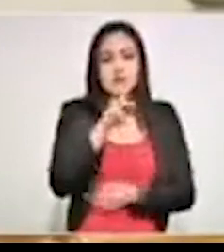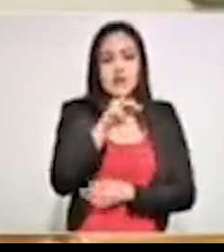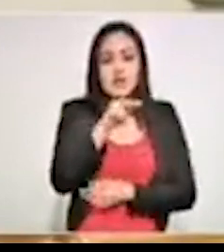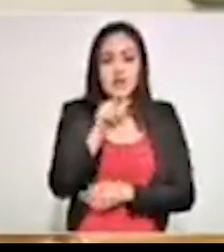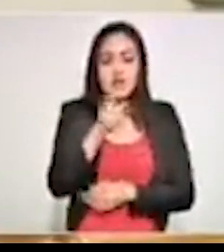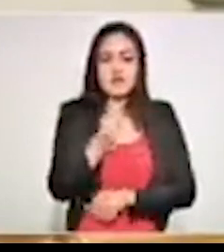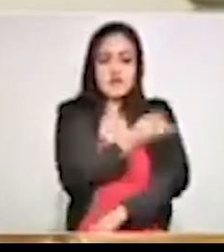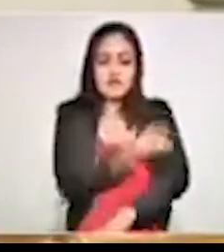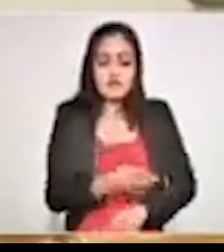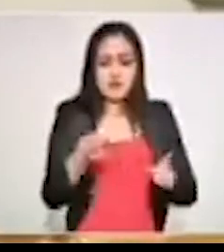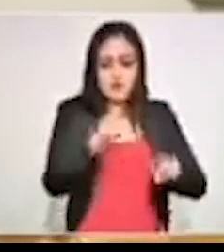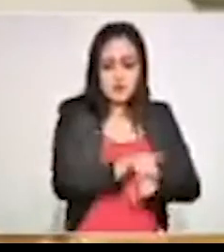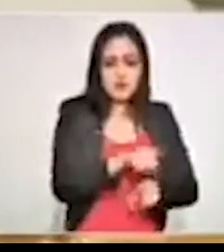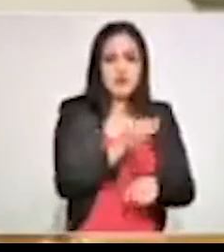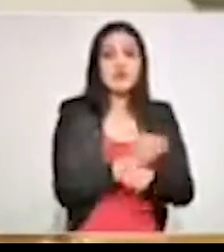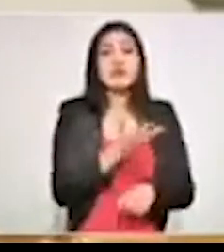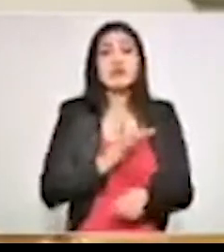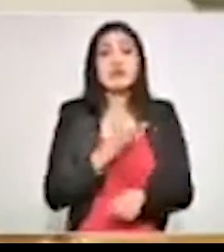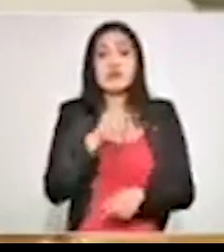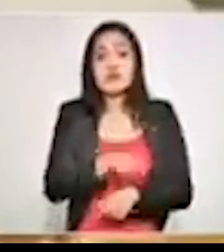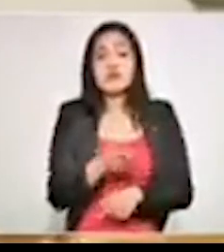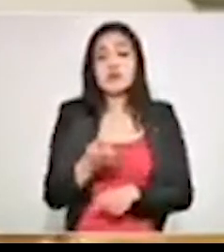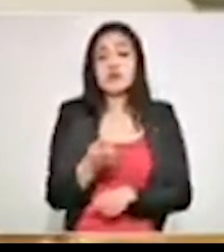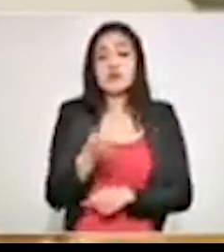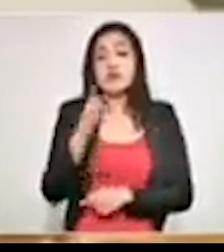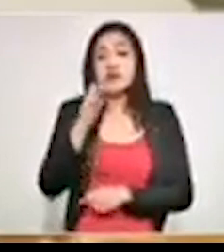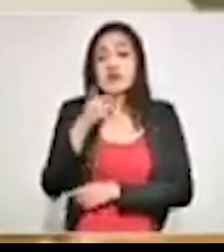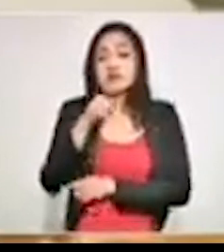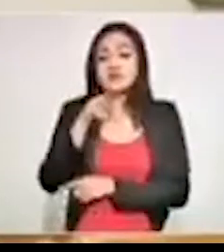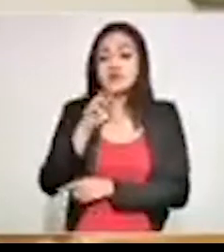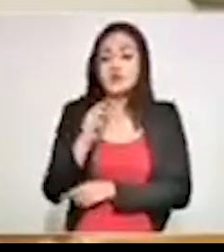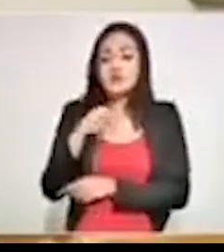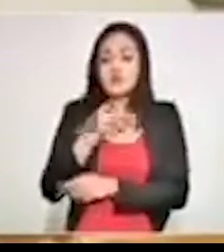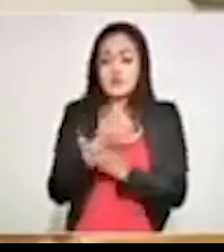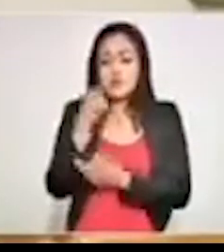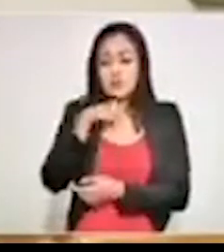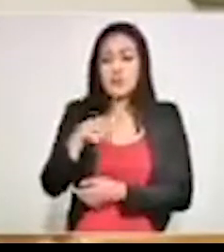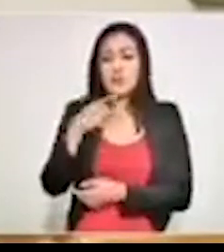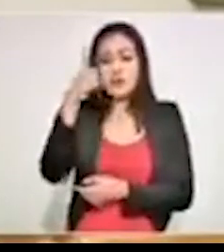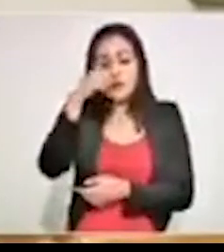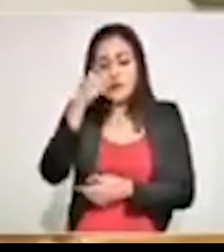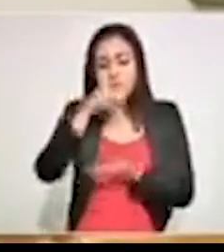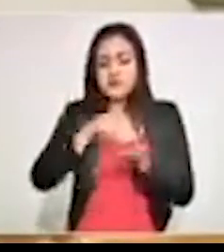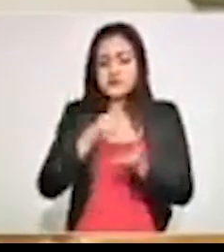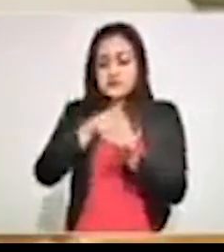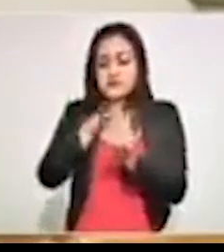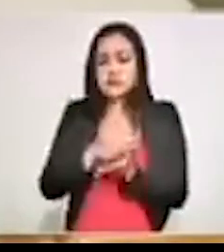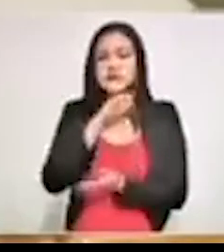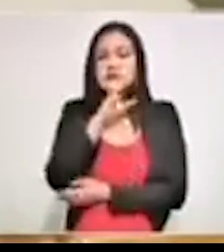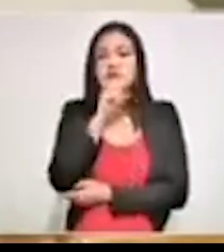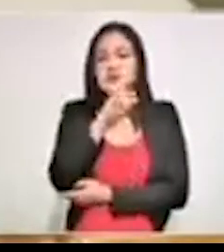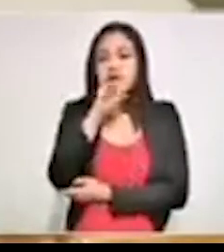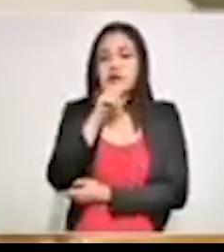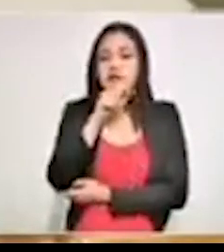penal y familiar. Va a haber registros públicos de la propiedad, registros de catastro,